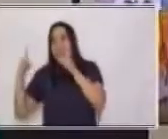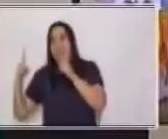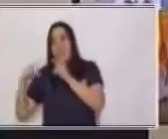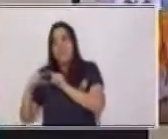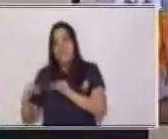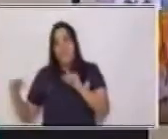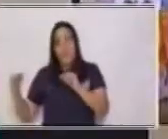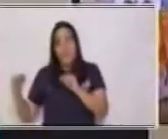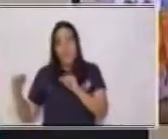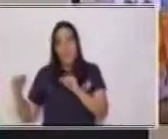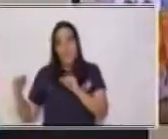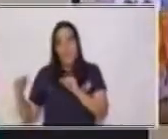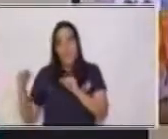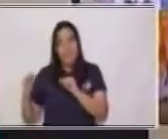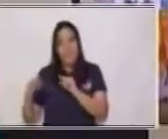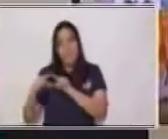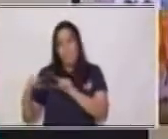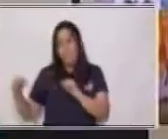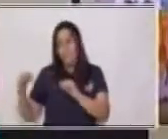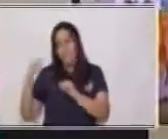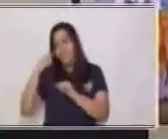vamos a poner acá.